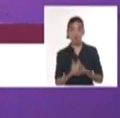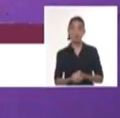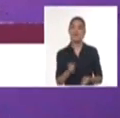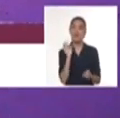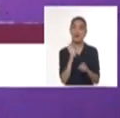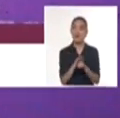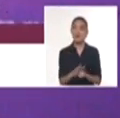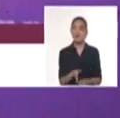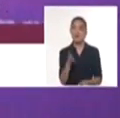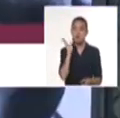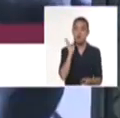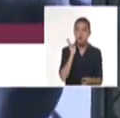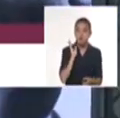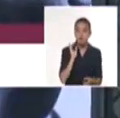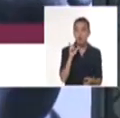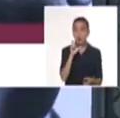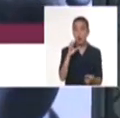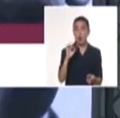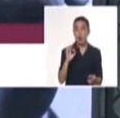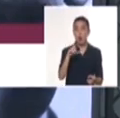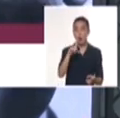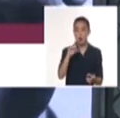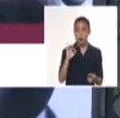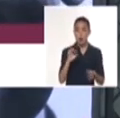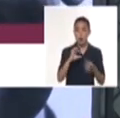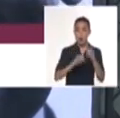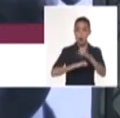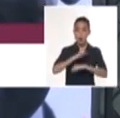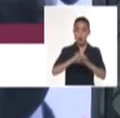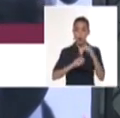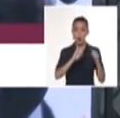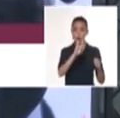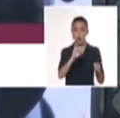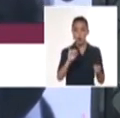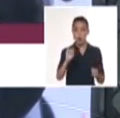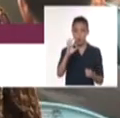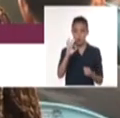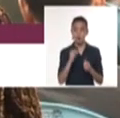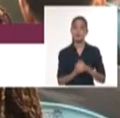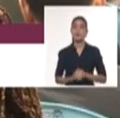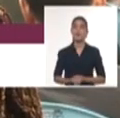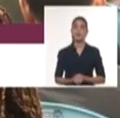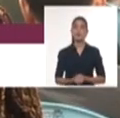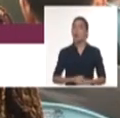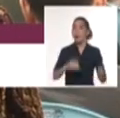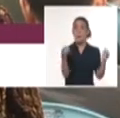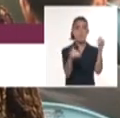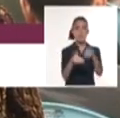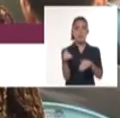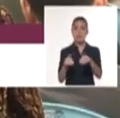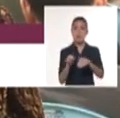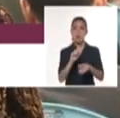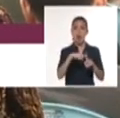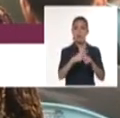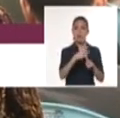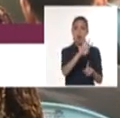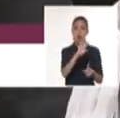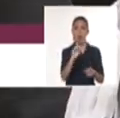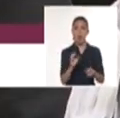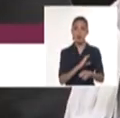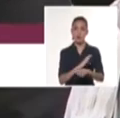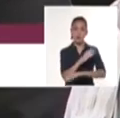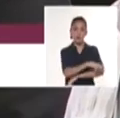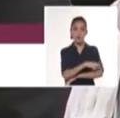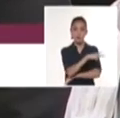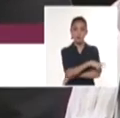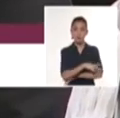Internacional Patria. Acompañó a los más de 400 participantes de cerca de 40 países el primer secretario del Comité Central y presidente de